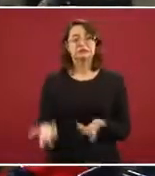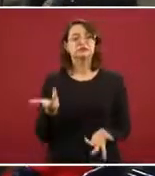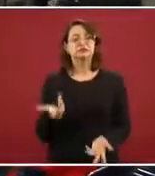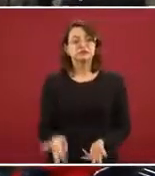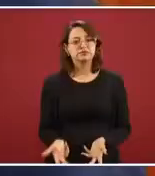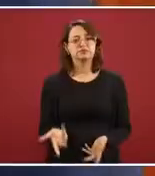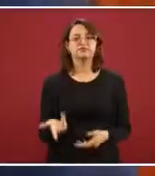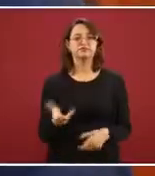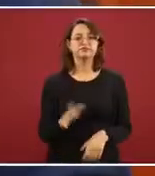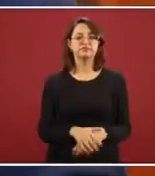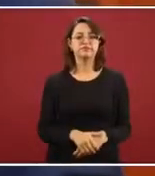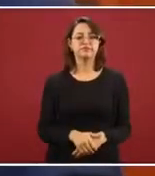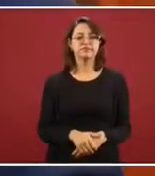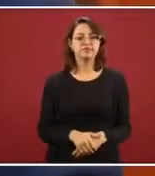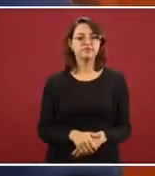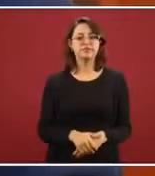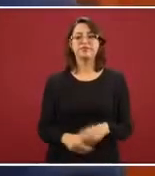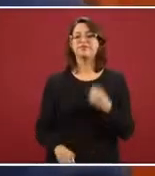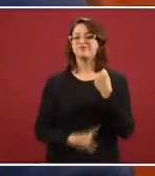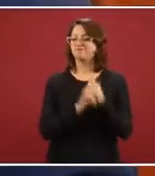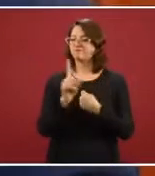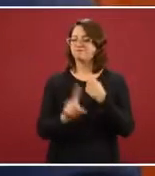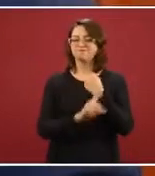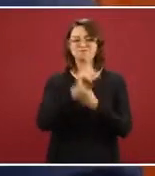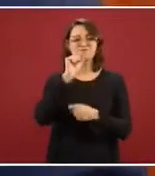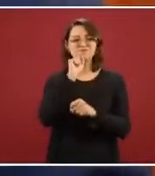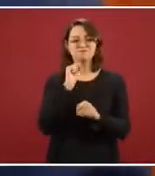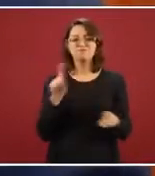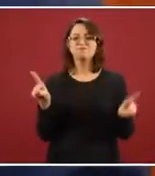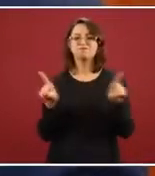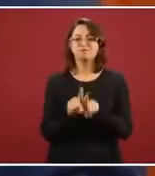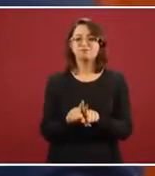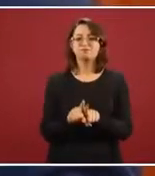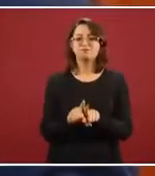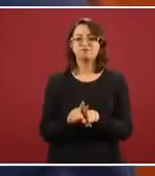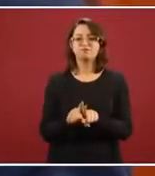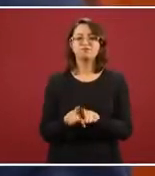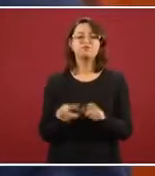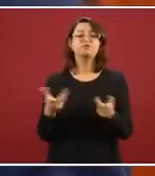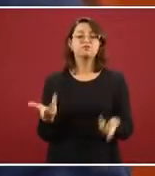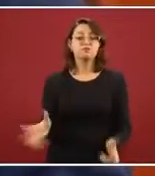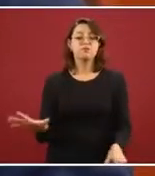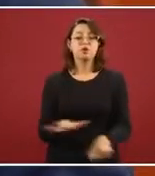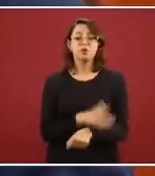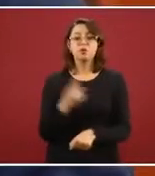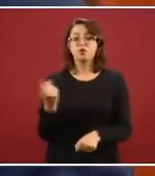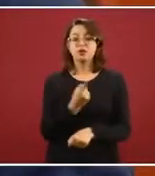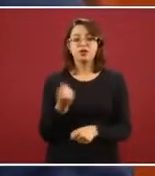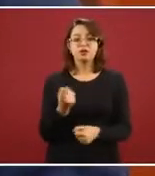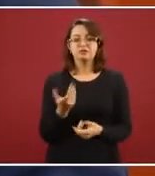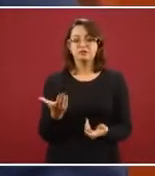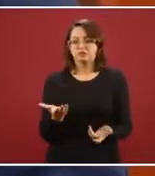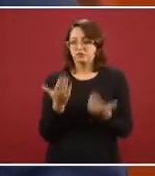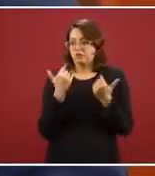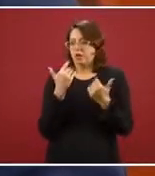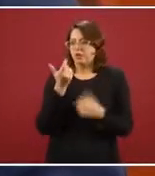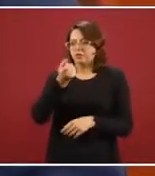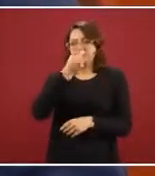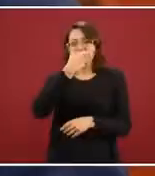que eso también es un problema la falta de las medicinas